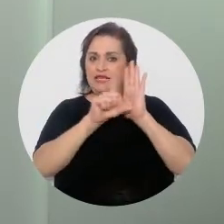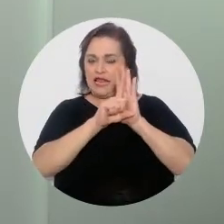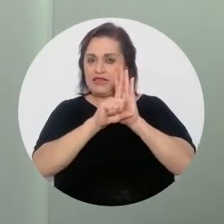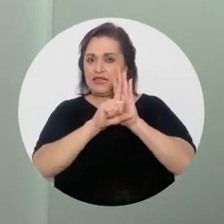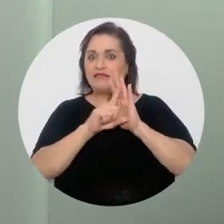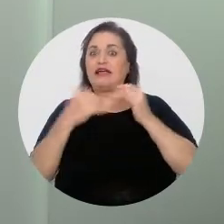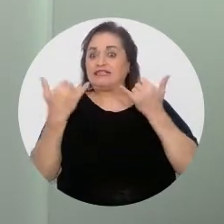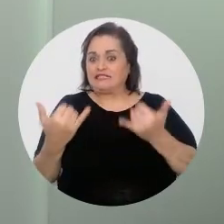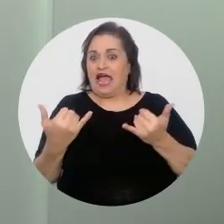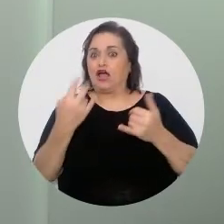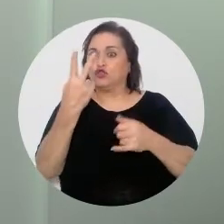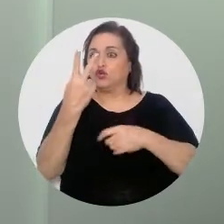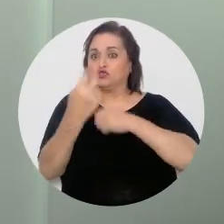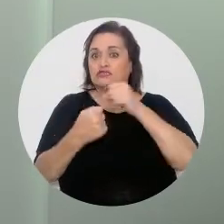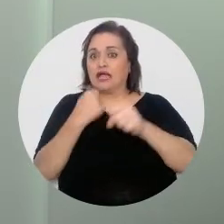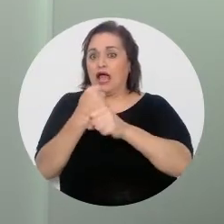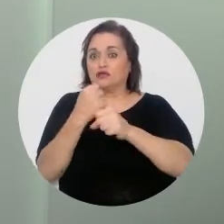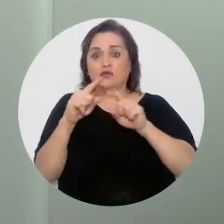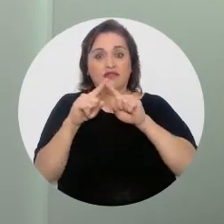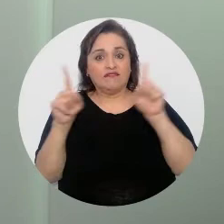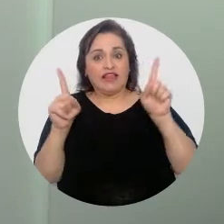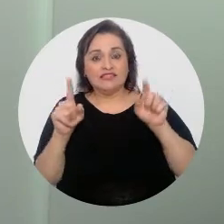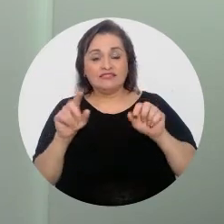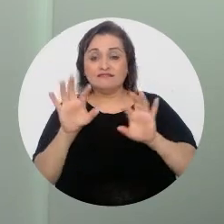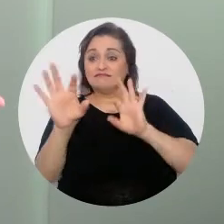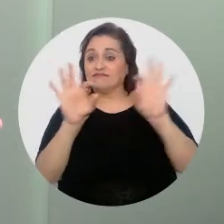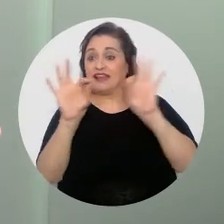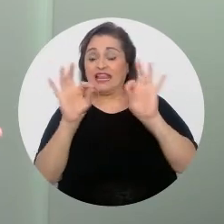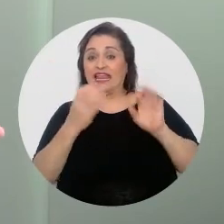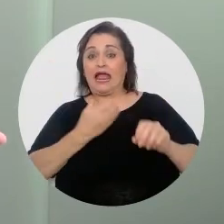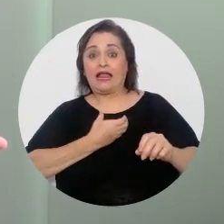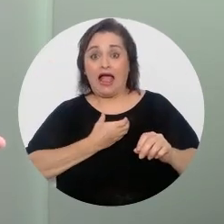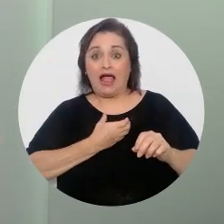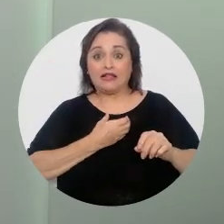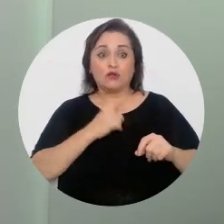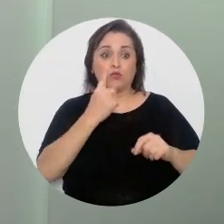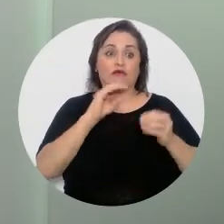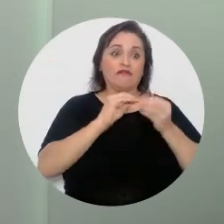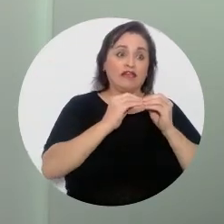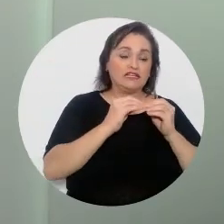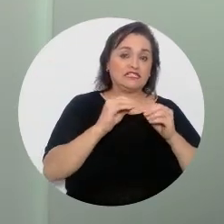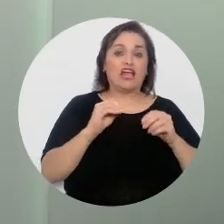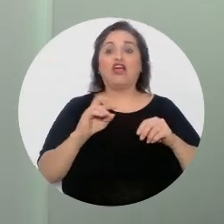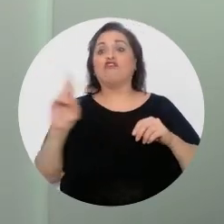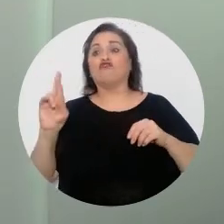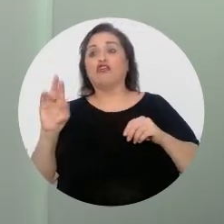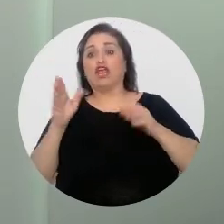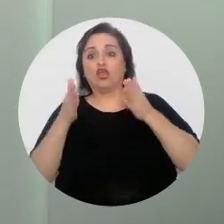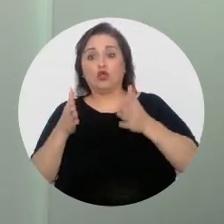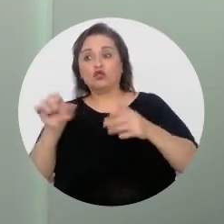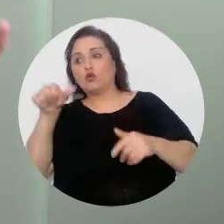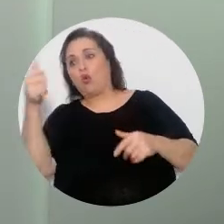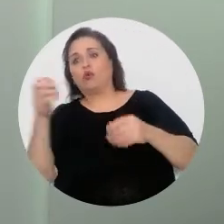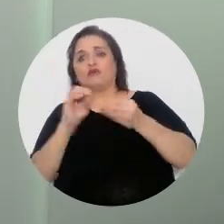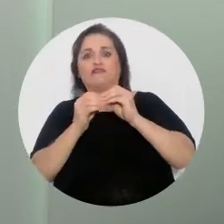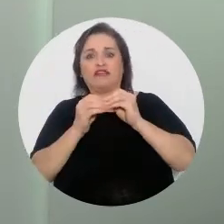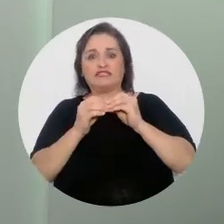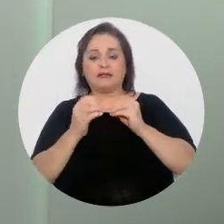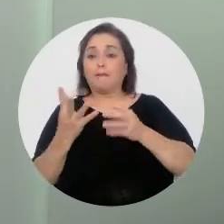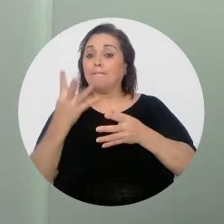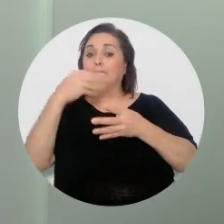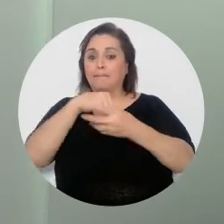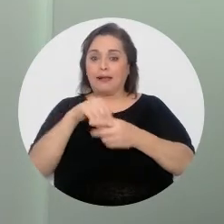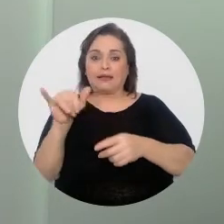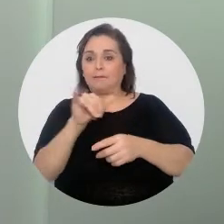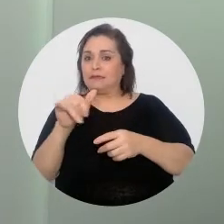medio periodo, porque ya estábamos con 2 años de diferencia. No podían elegir el alcalde en una fecha y los regidores en otra fecha, si era todo parte